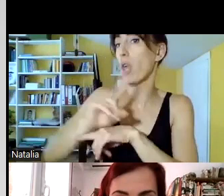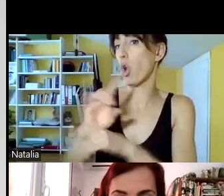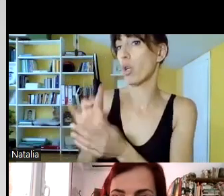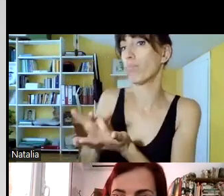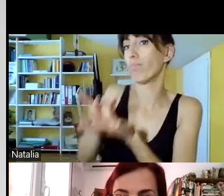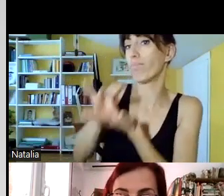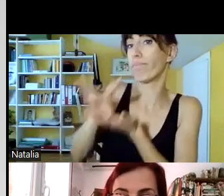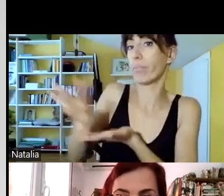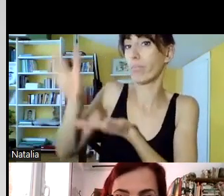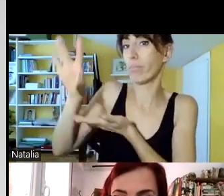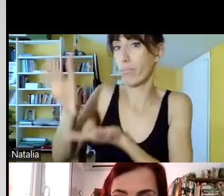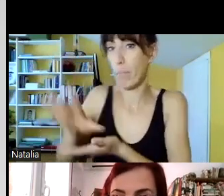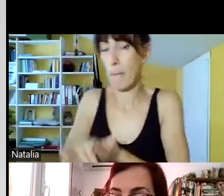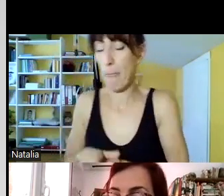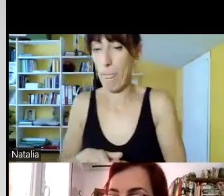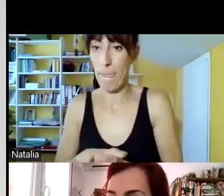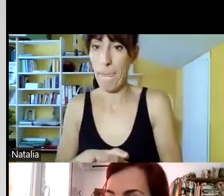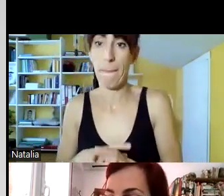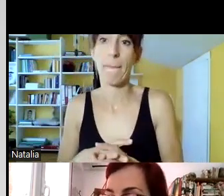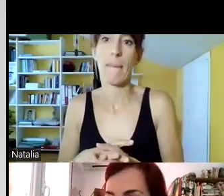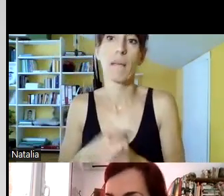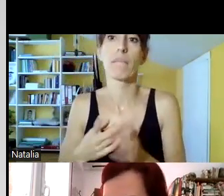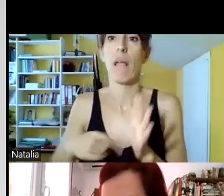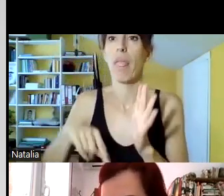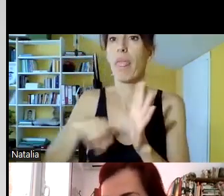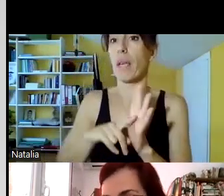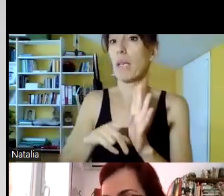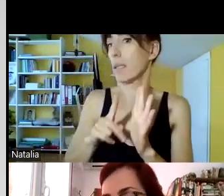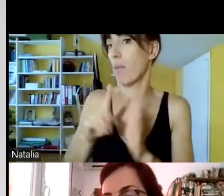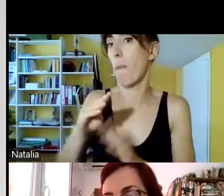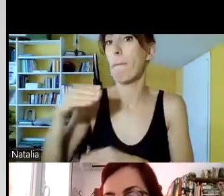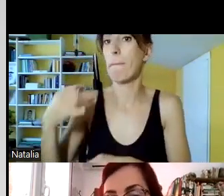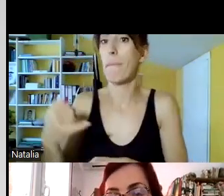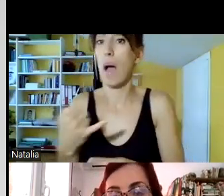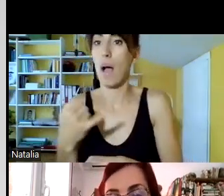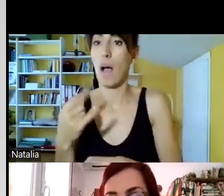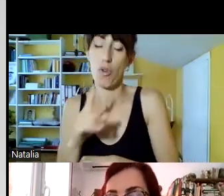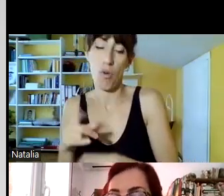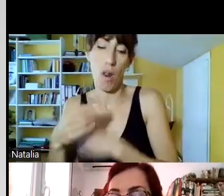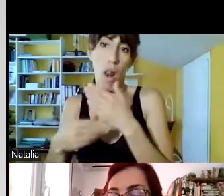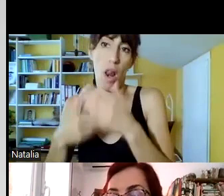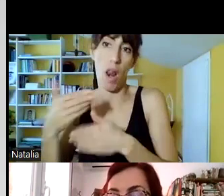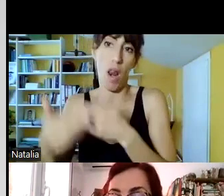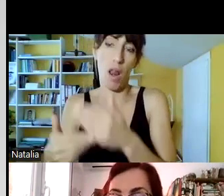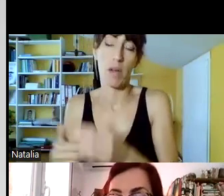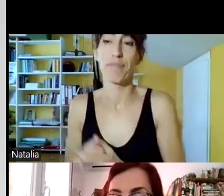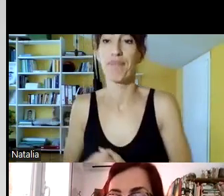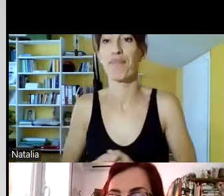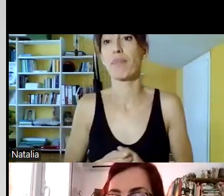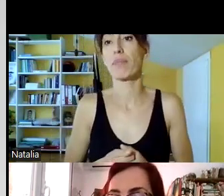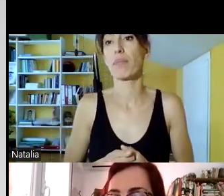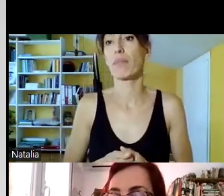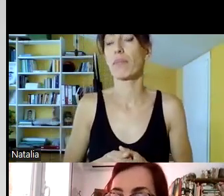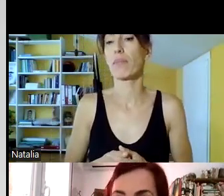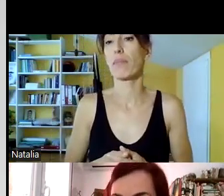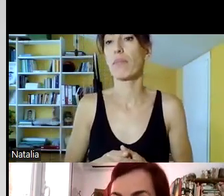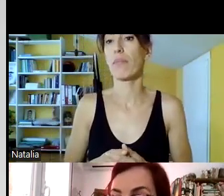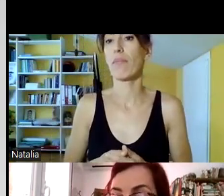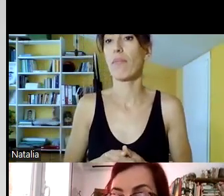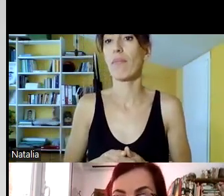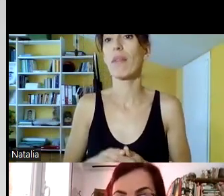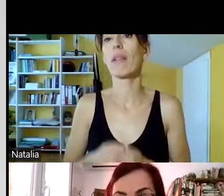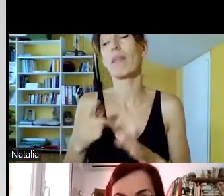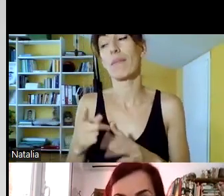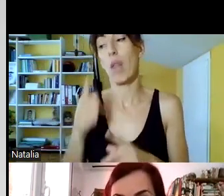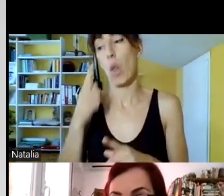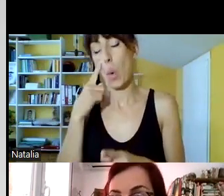te voy a dar otra cita, no te voy a dar la baja, no te voy a, etcétera, ¿no? Entonces, que esto es el filo de un cuchillo en el que nos